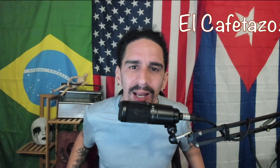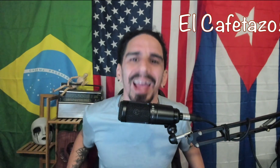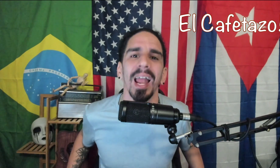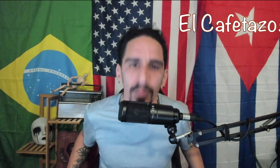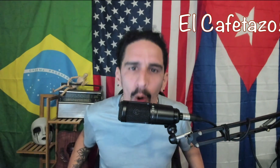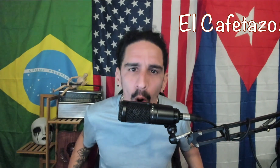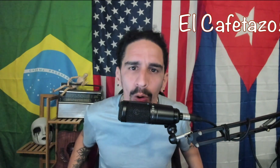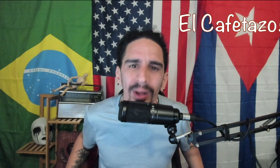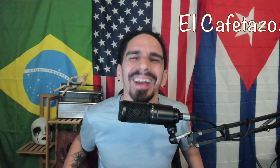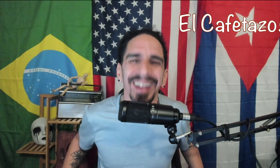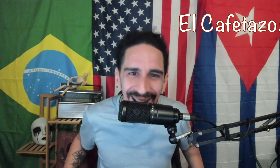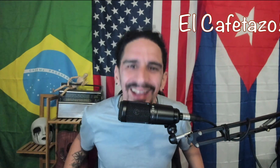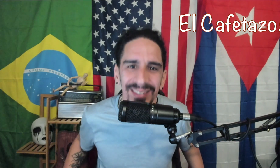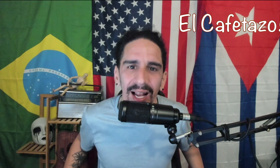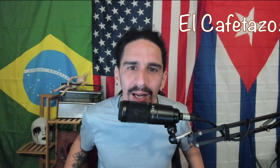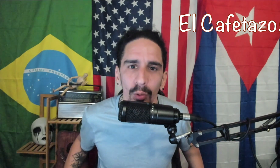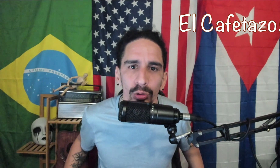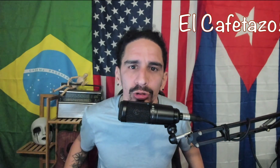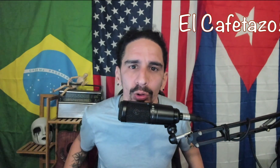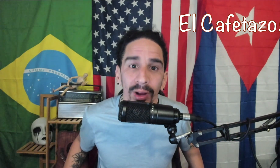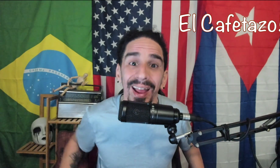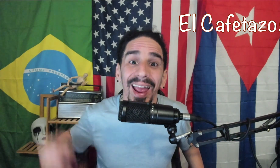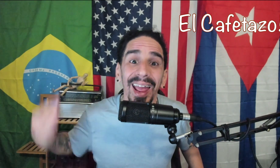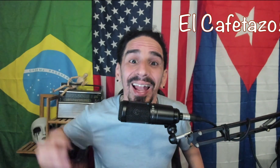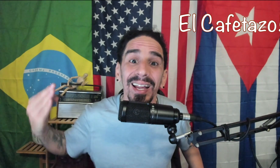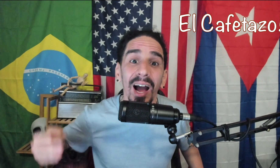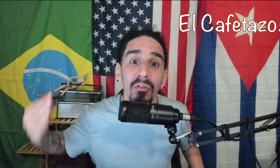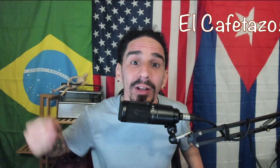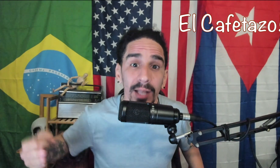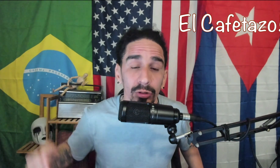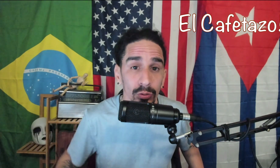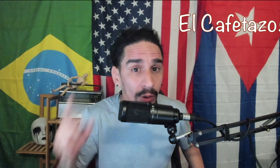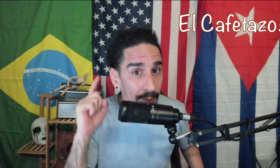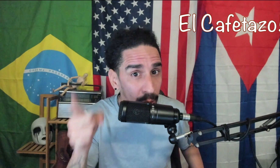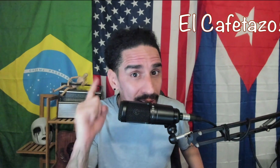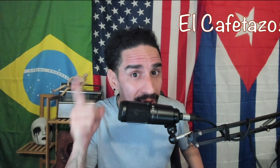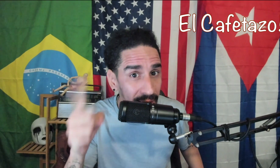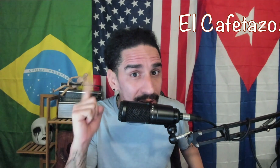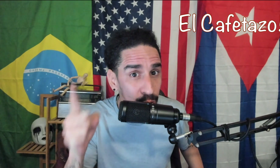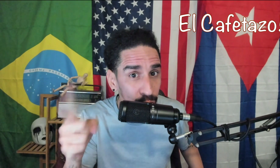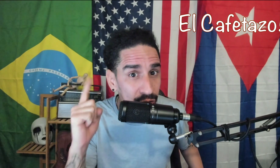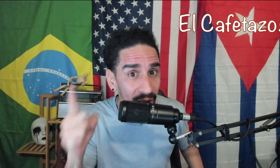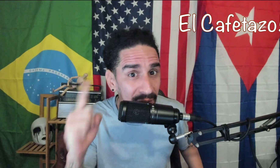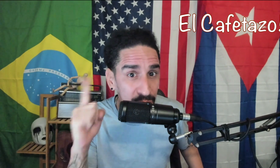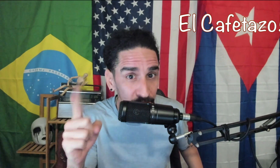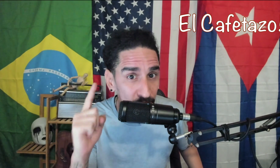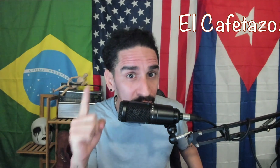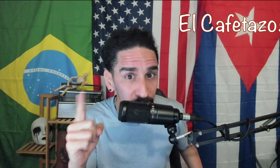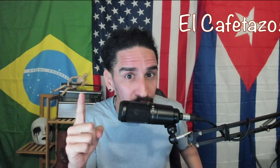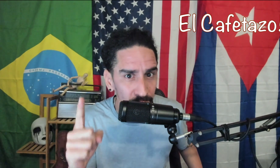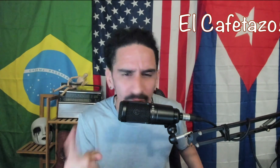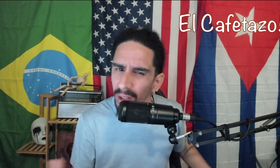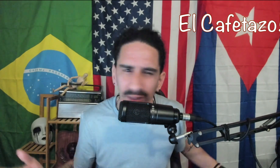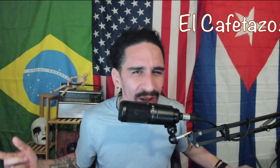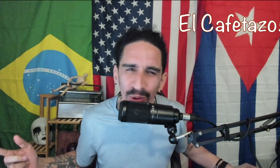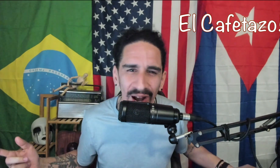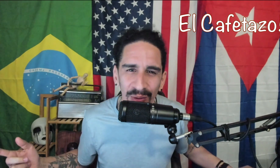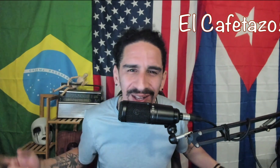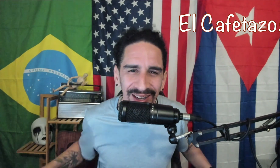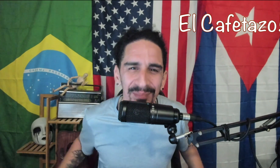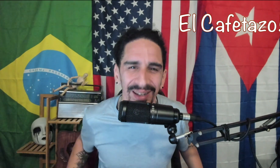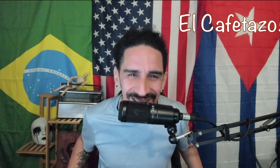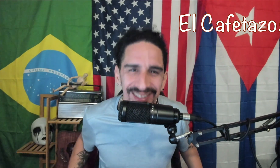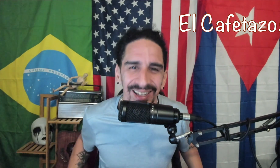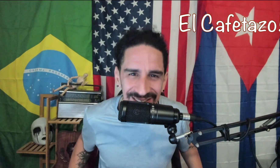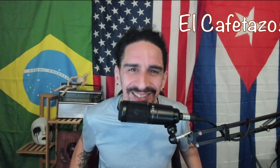el mojón que es la revolución el café tasso pero el canal de youtube se llama chucho del youtube de lunes